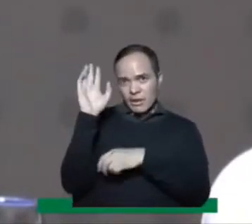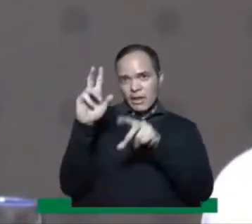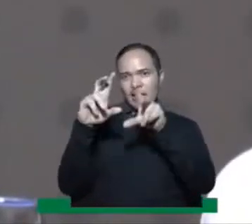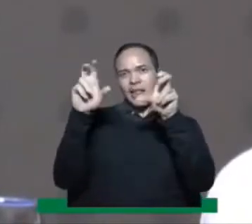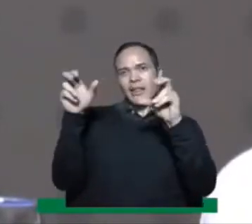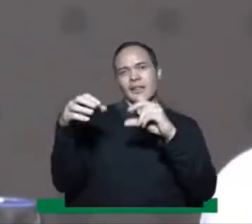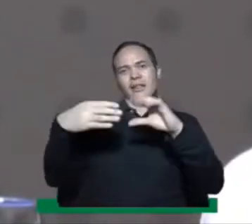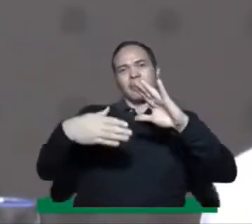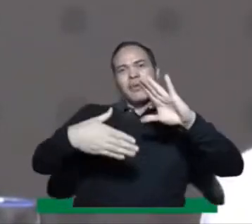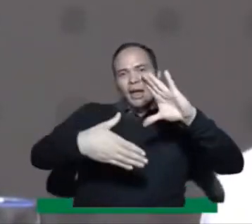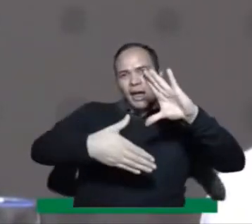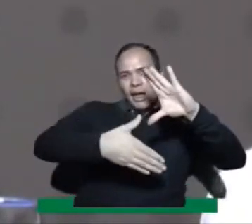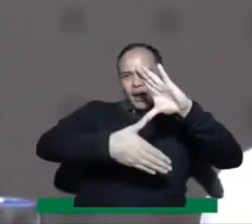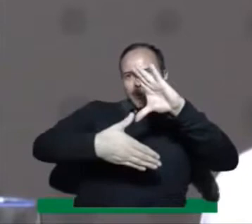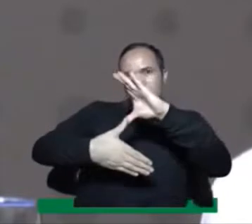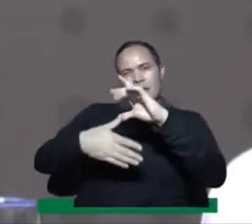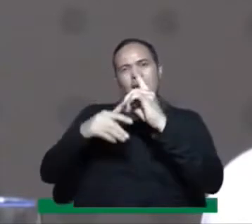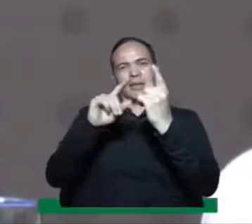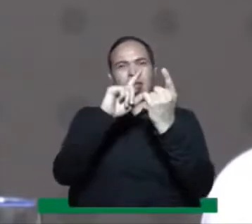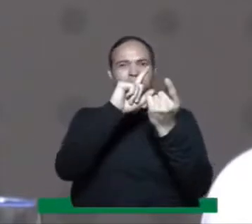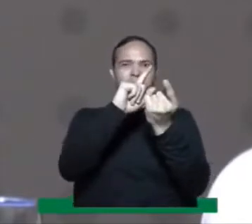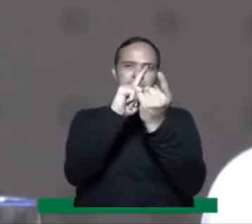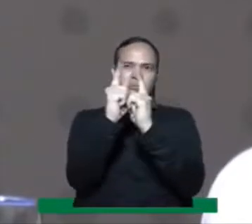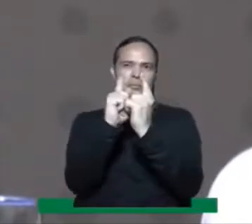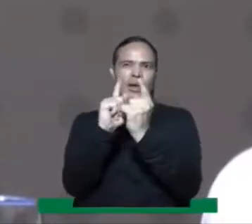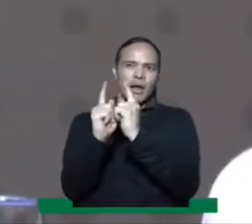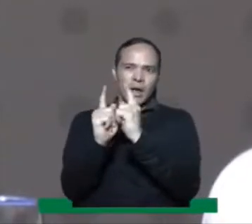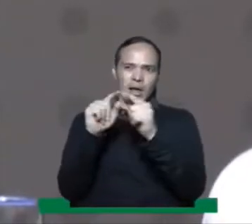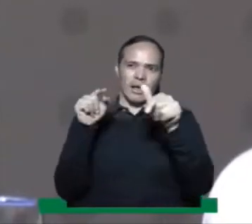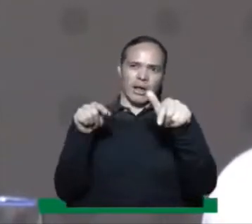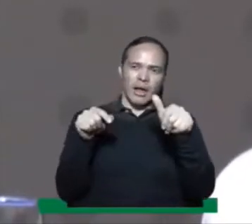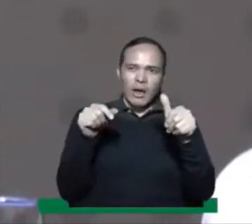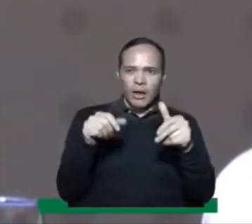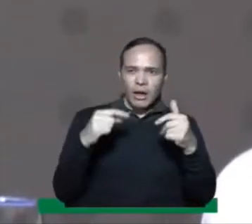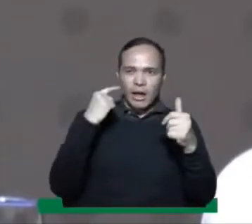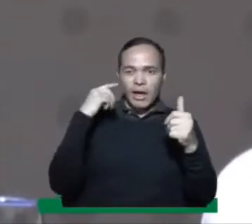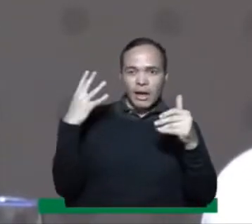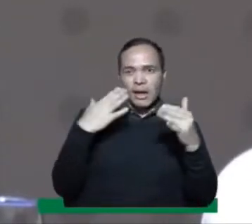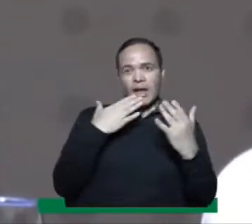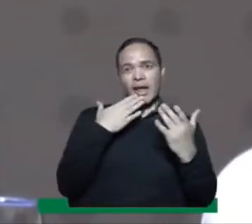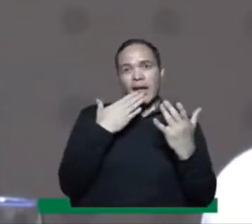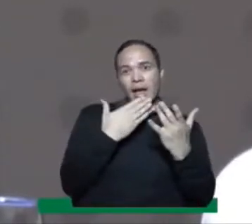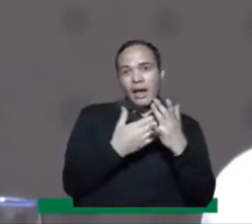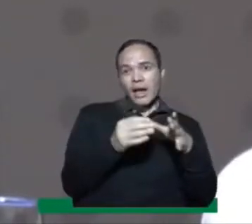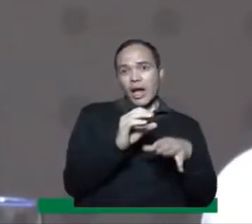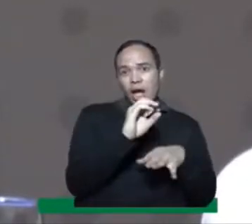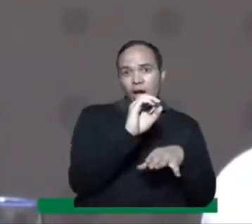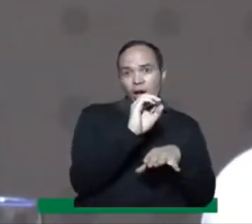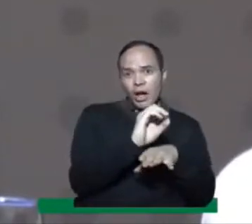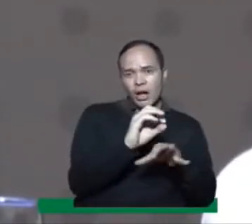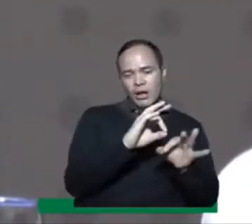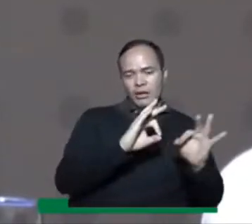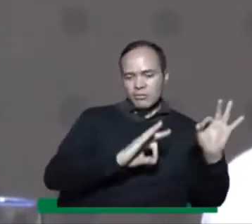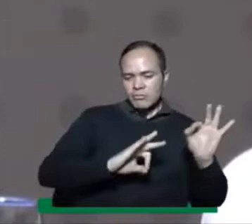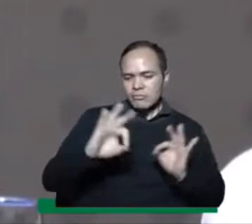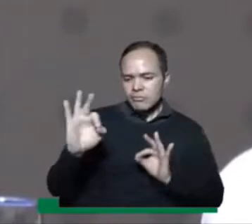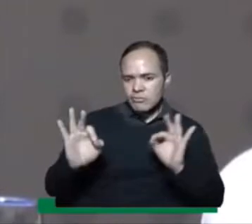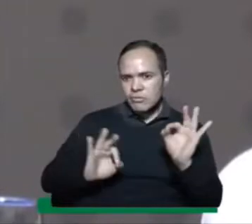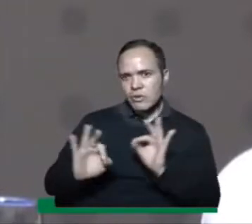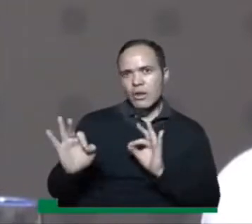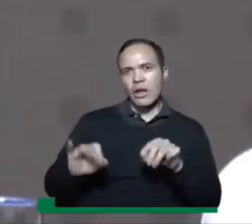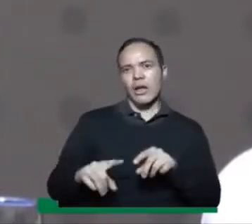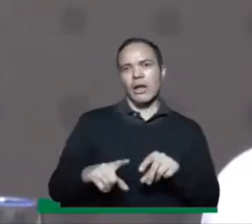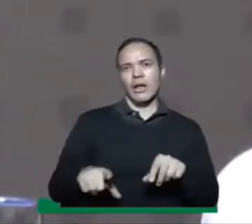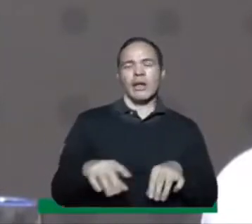social dando las gracias a los organizadores a la organización internacional del turismo social al instituto distrital de